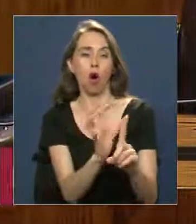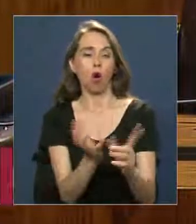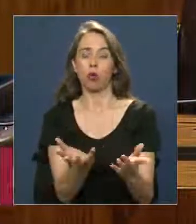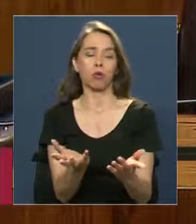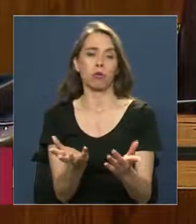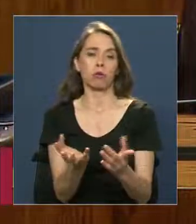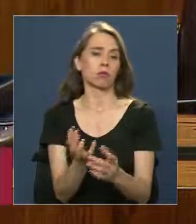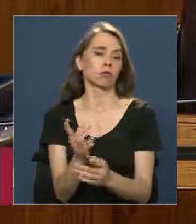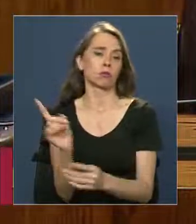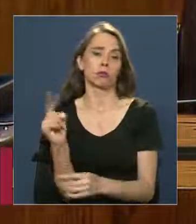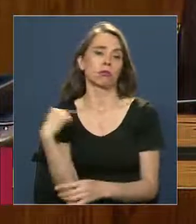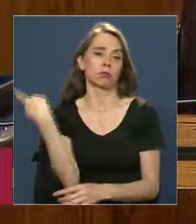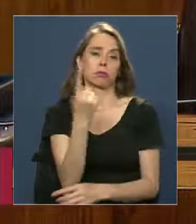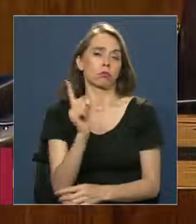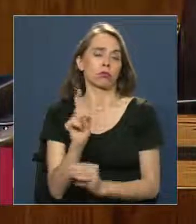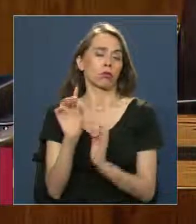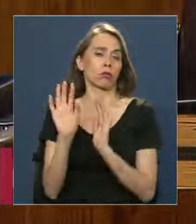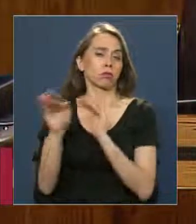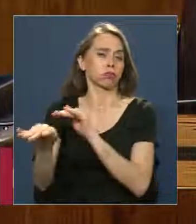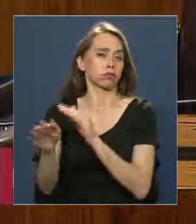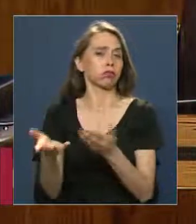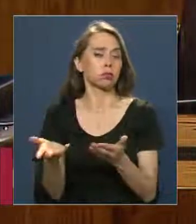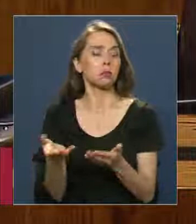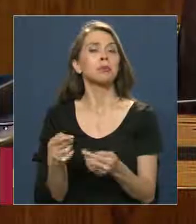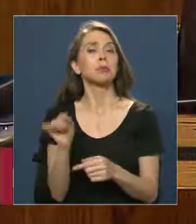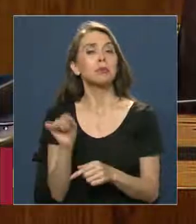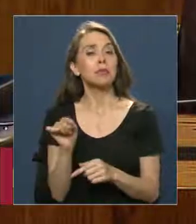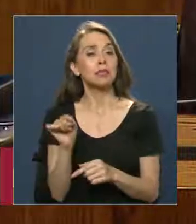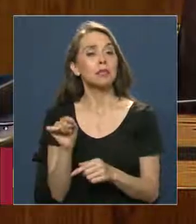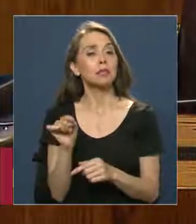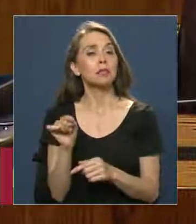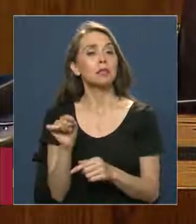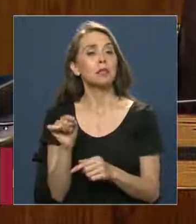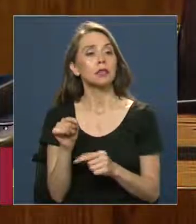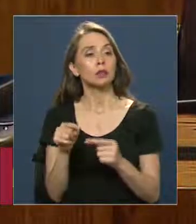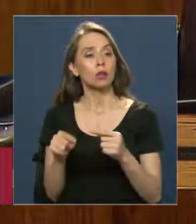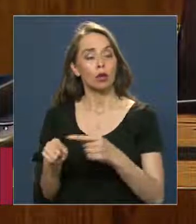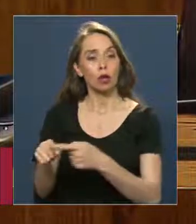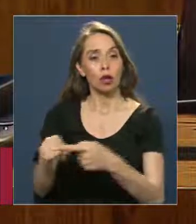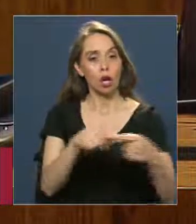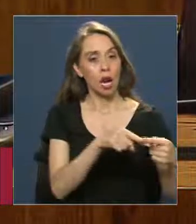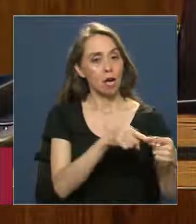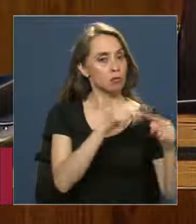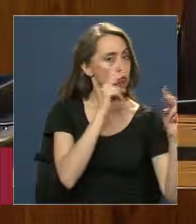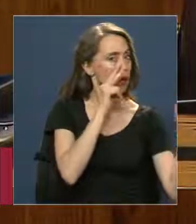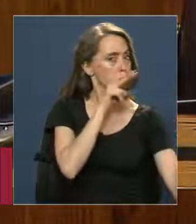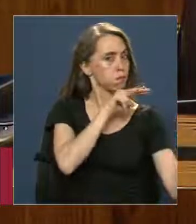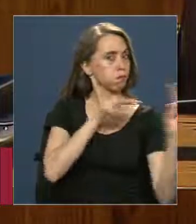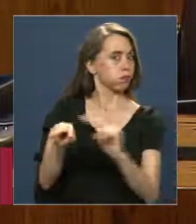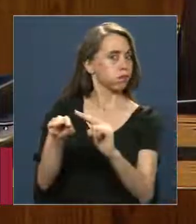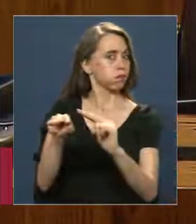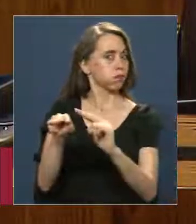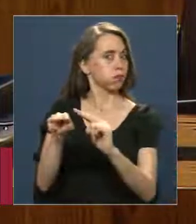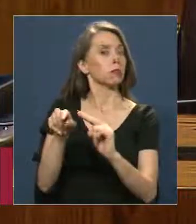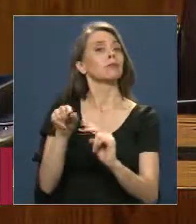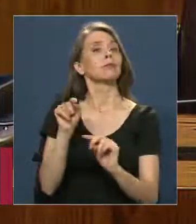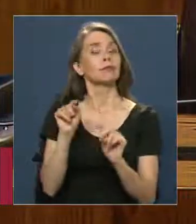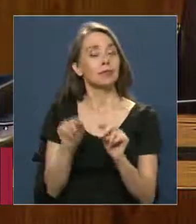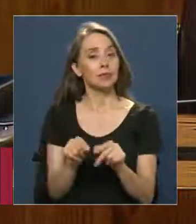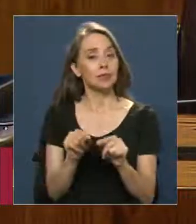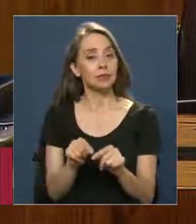Y eso, por supuesto, merece una atención social potente. Eso es lo que ha